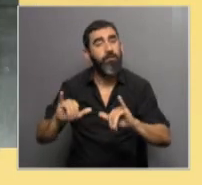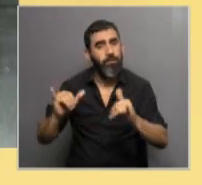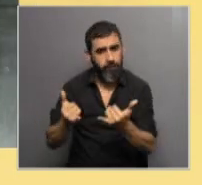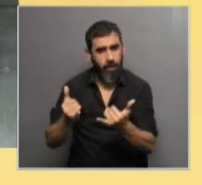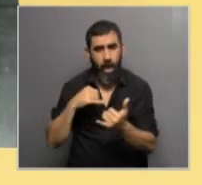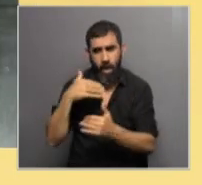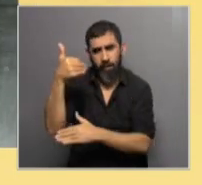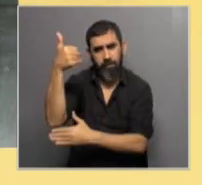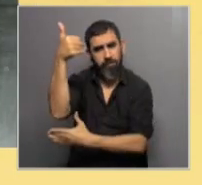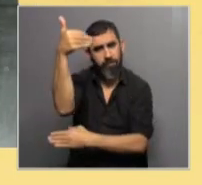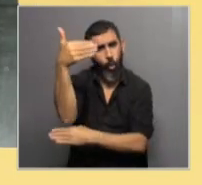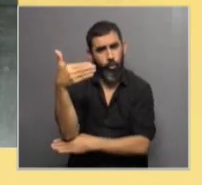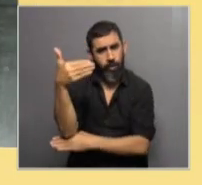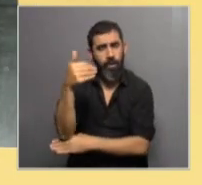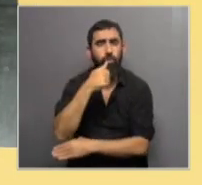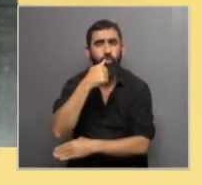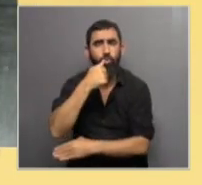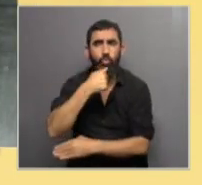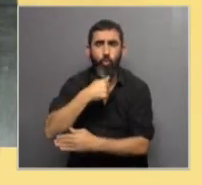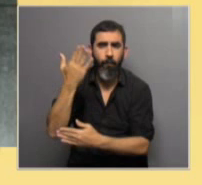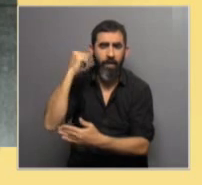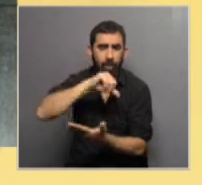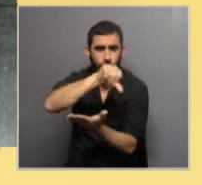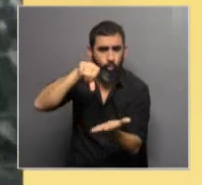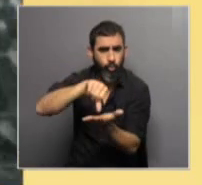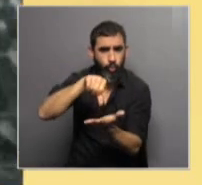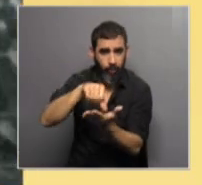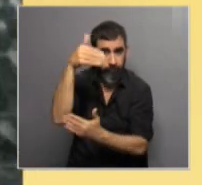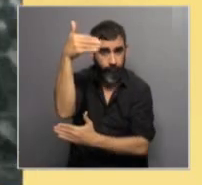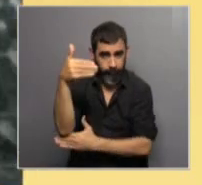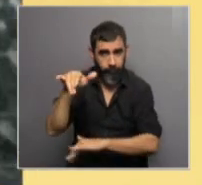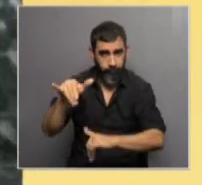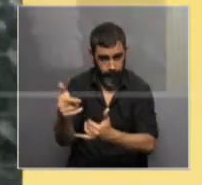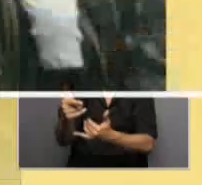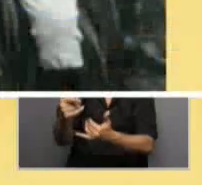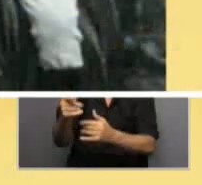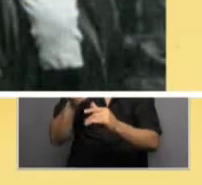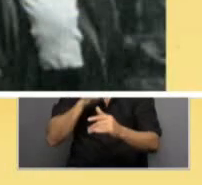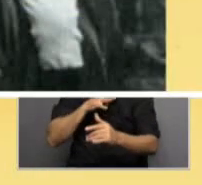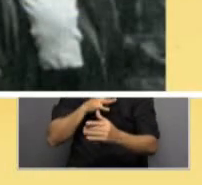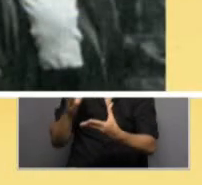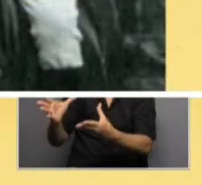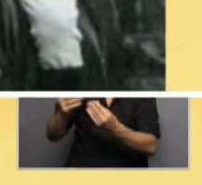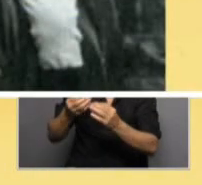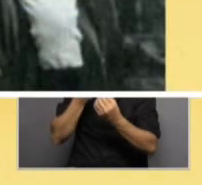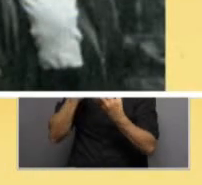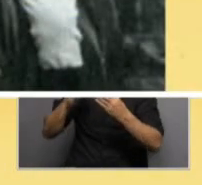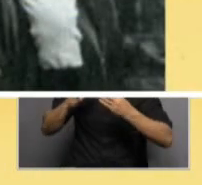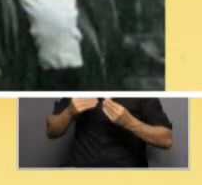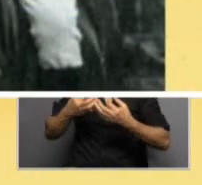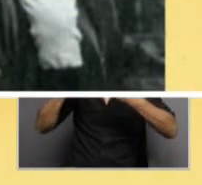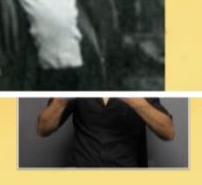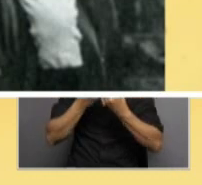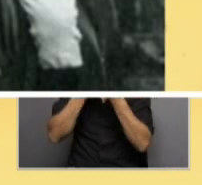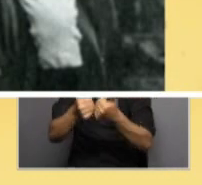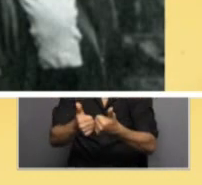hotel de la ciudad vieja y tuvimos una recepción favorable por cierto